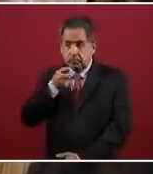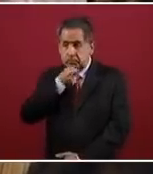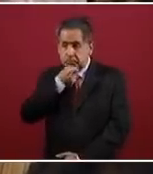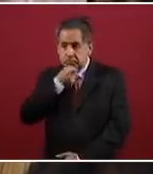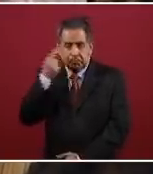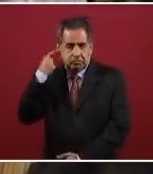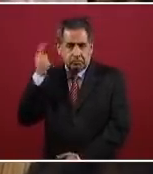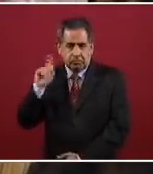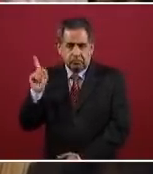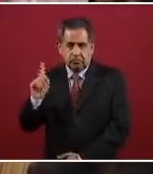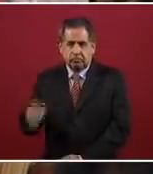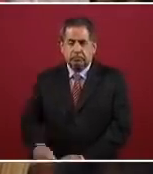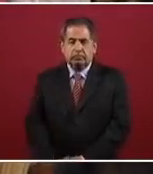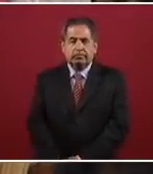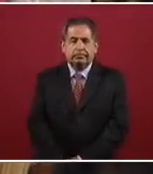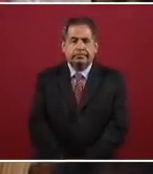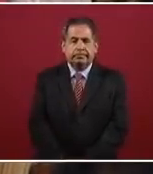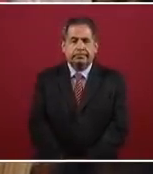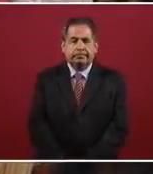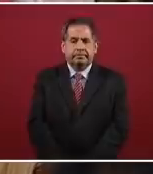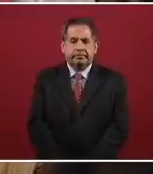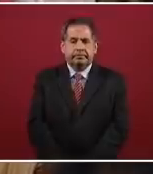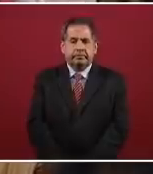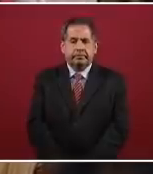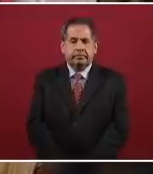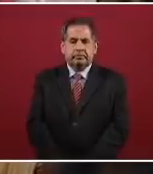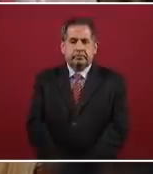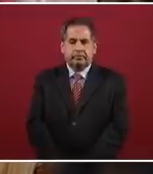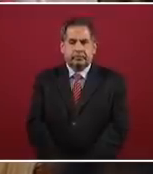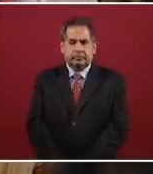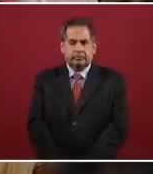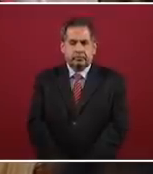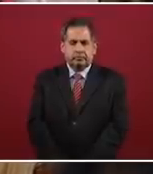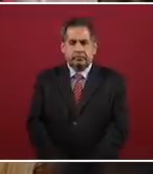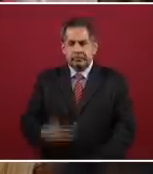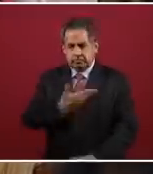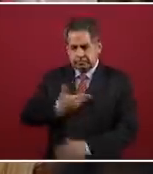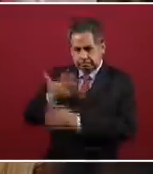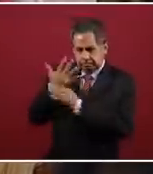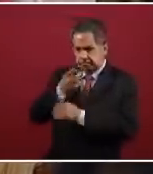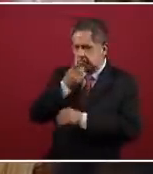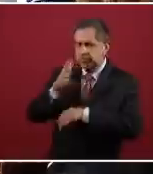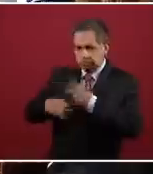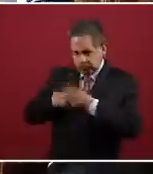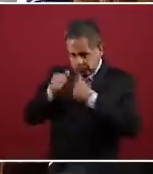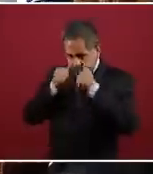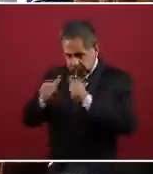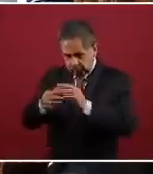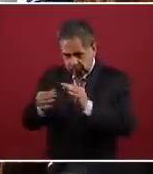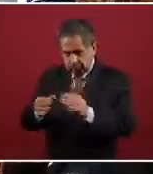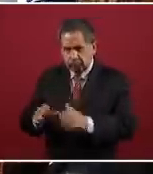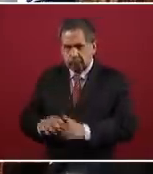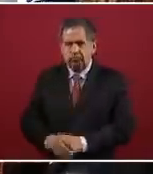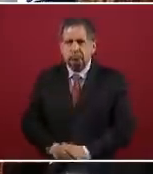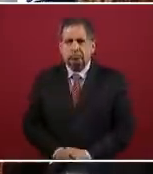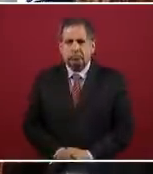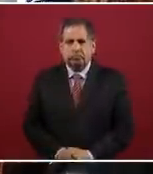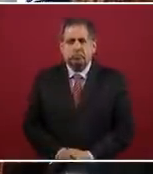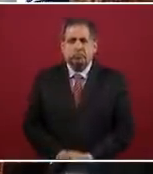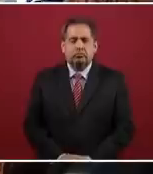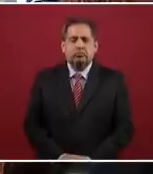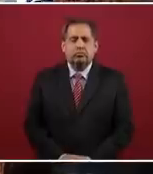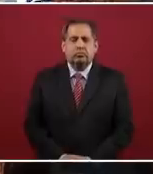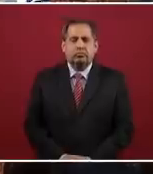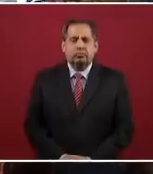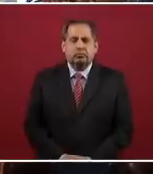serán violentados ningún derecho de los trabajadores, señor presidente. Entonces, se les va a atender. Oye, presidente, le peticionamos eso, por favor, porque venimos de todo